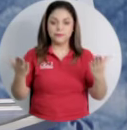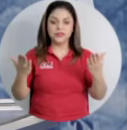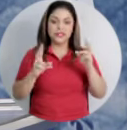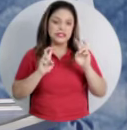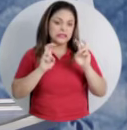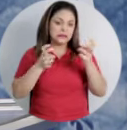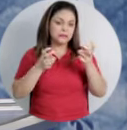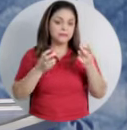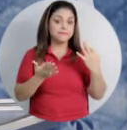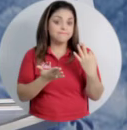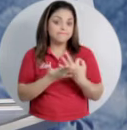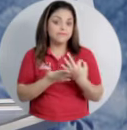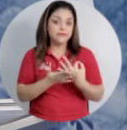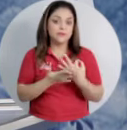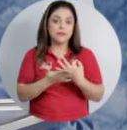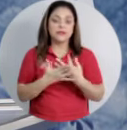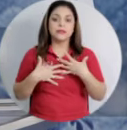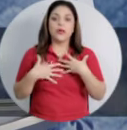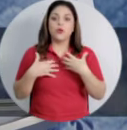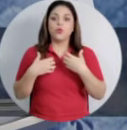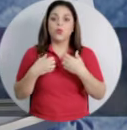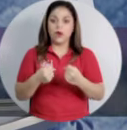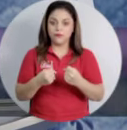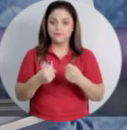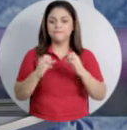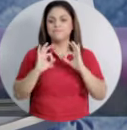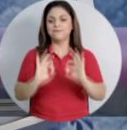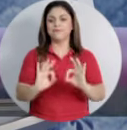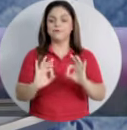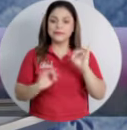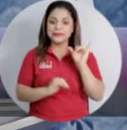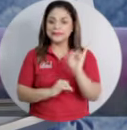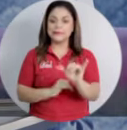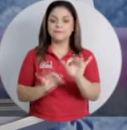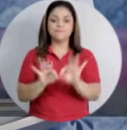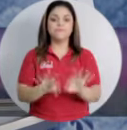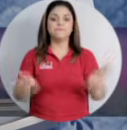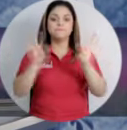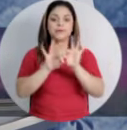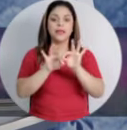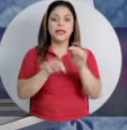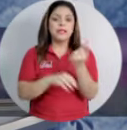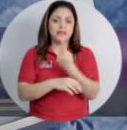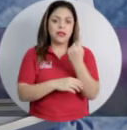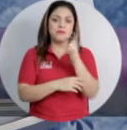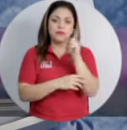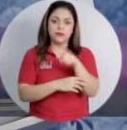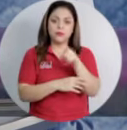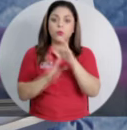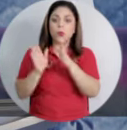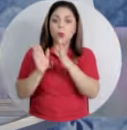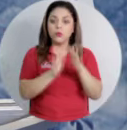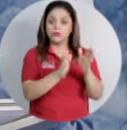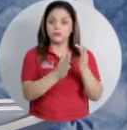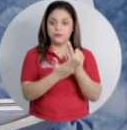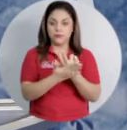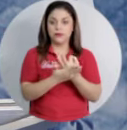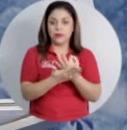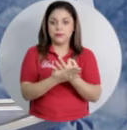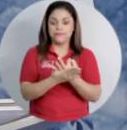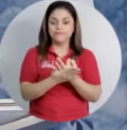el tema de las finanzas saludables es fundamental. Siempre tenemos que tener orden en nuestras finanzas personales, pero